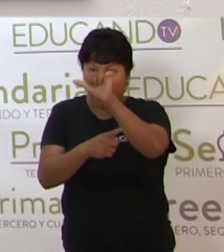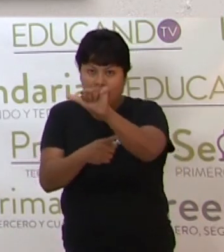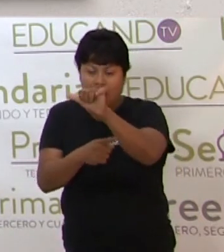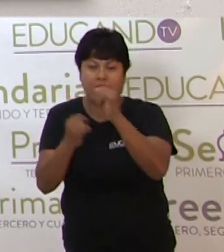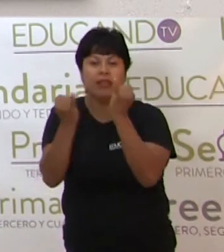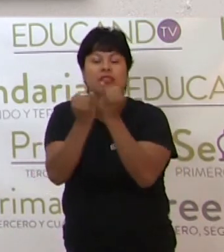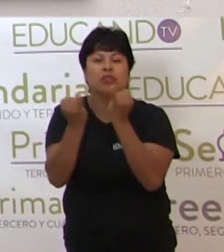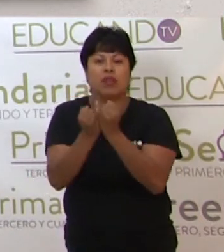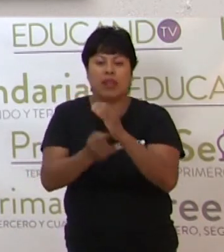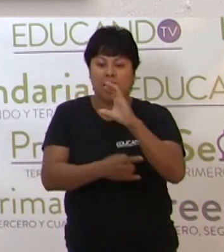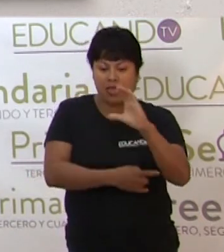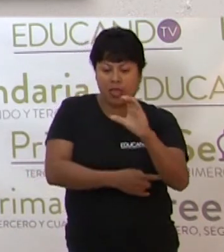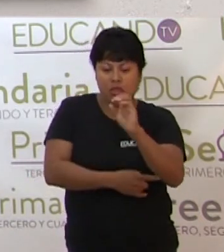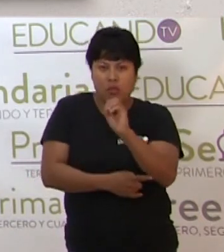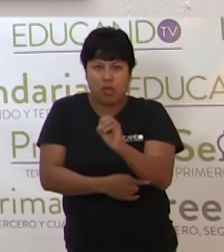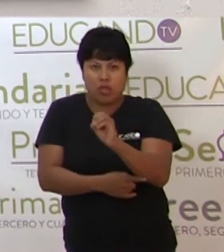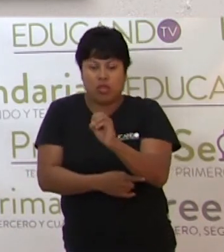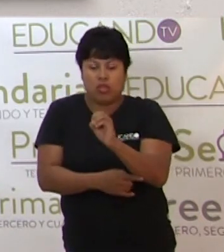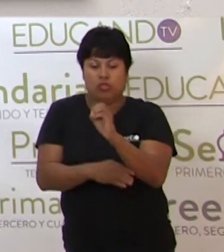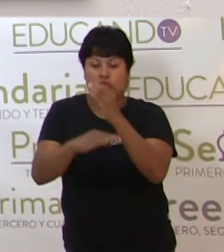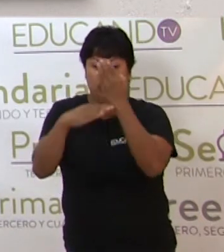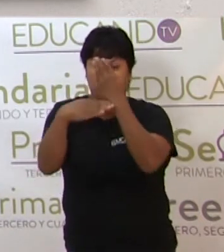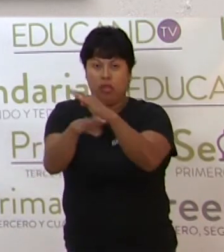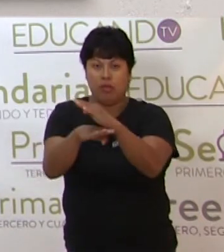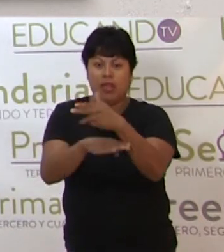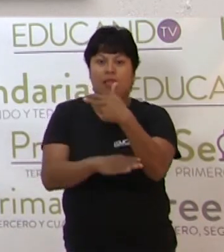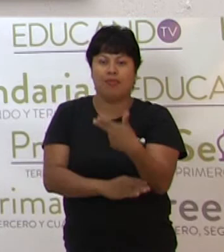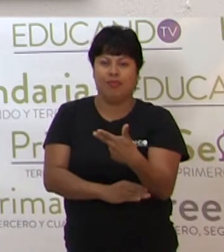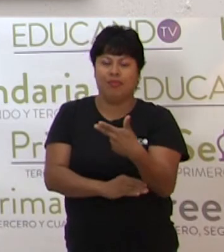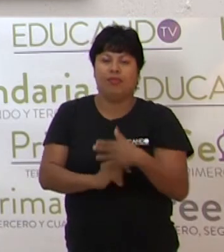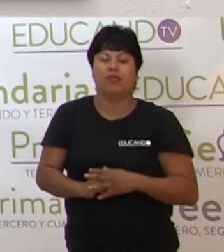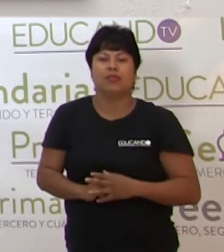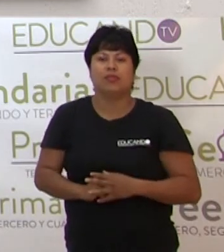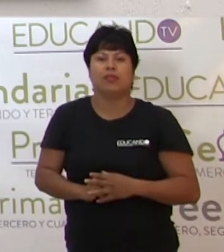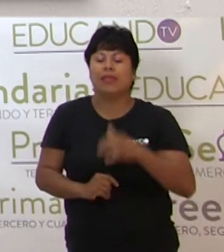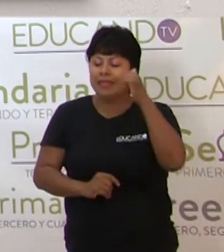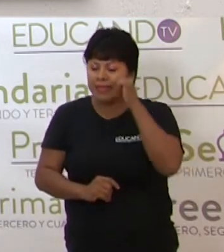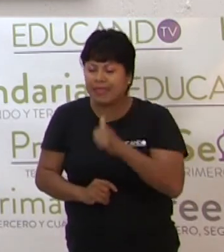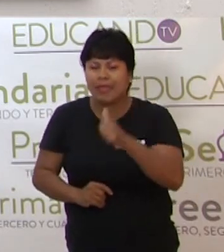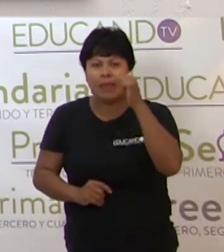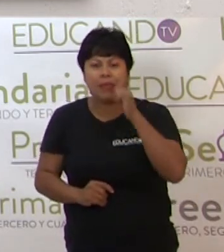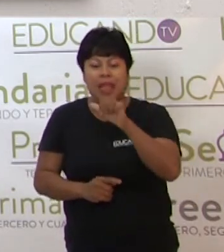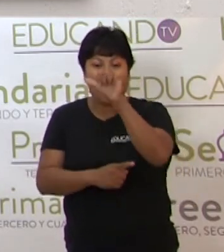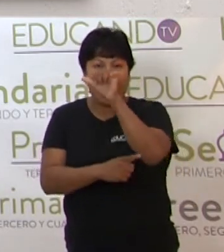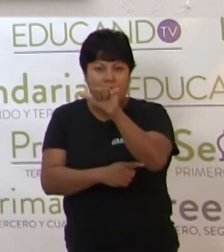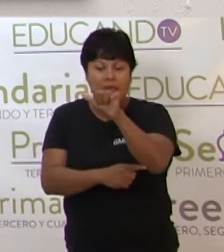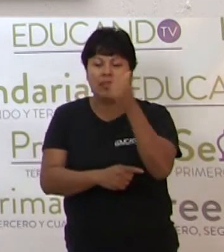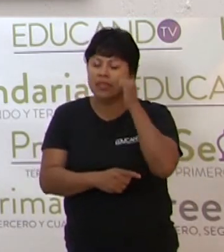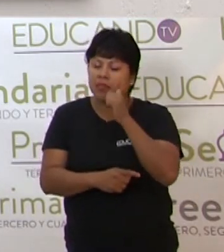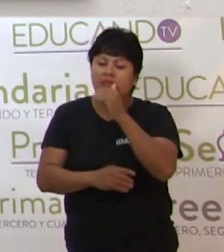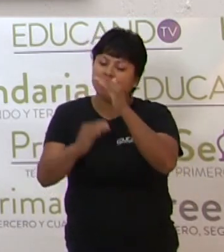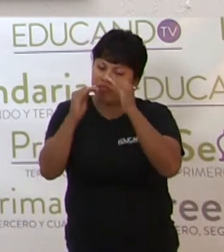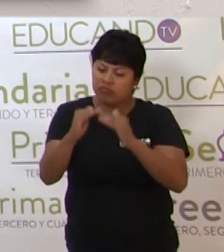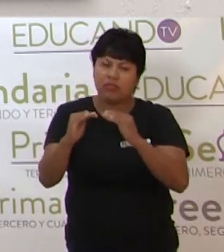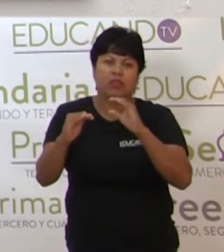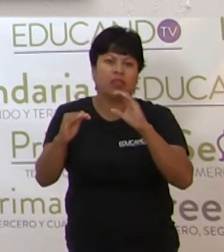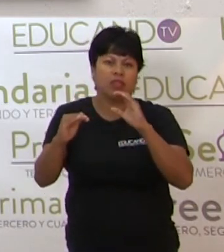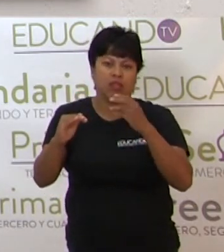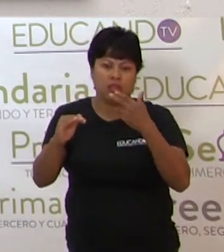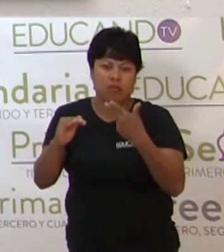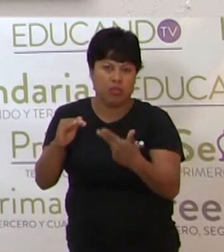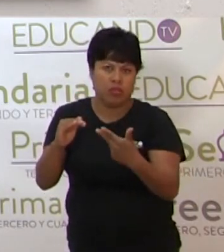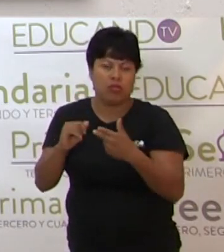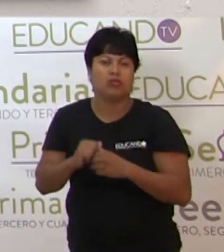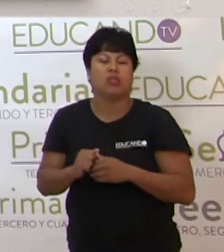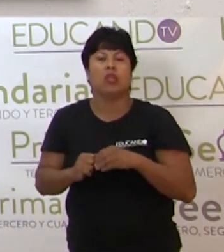a cateto opuesto sobre hipotenusa. Siempre A va a ser cateto opuesto y la C